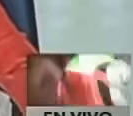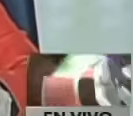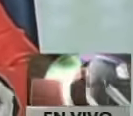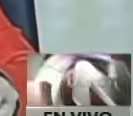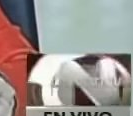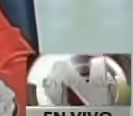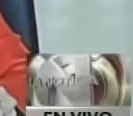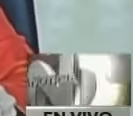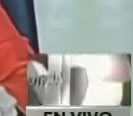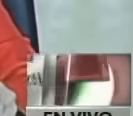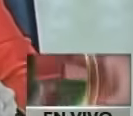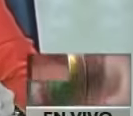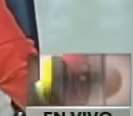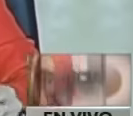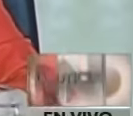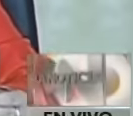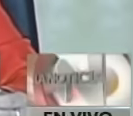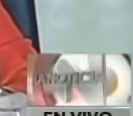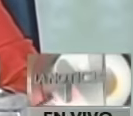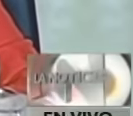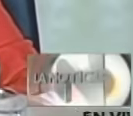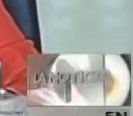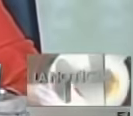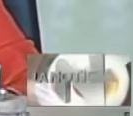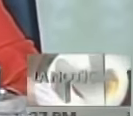de tratados, protocolos y acuerdos.